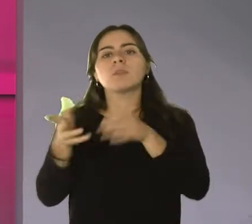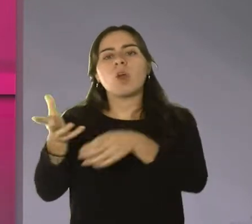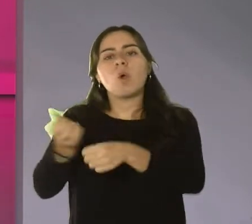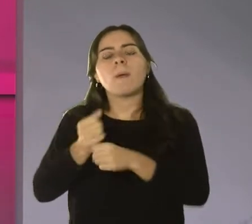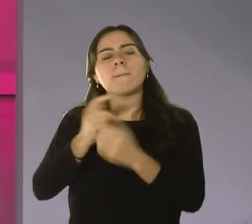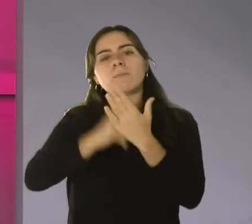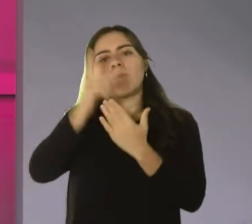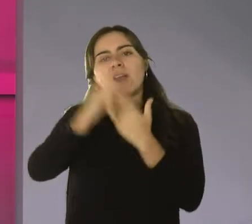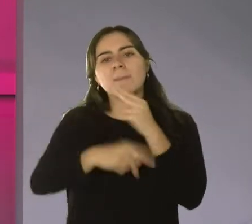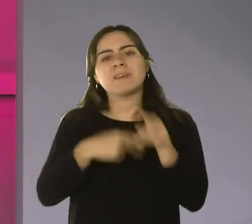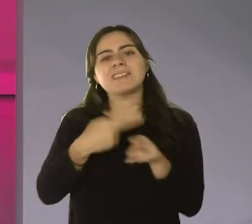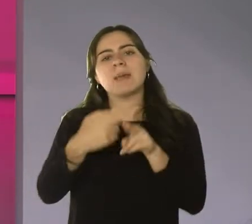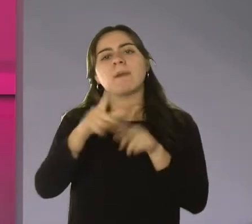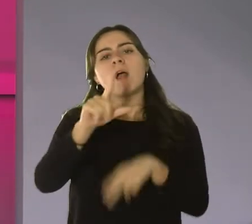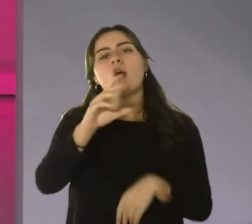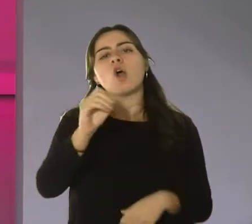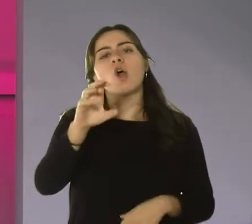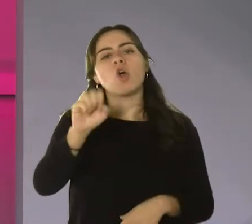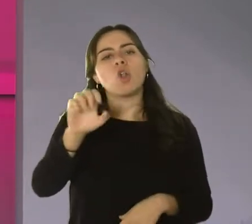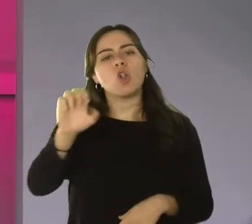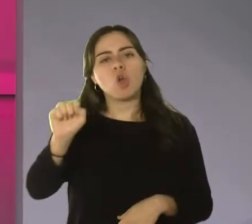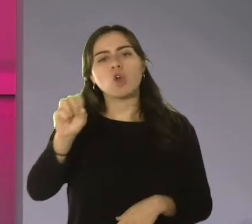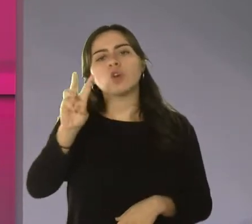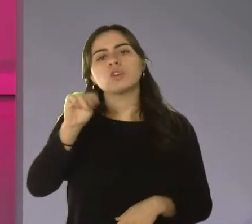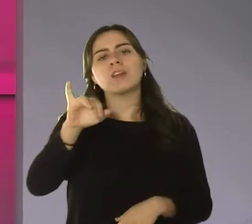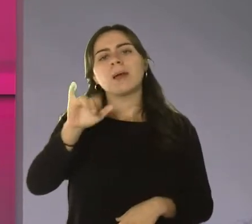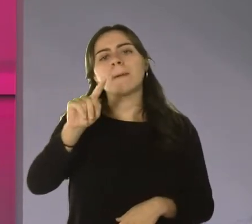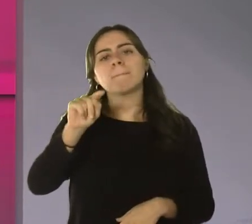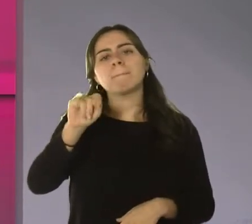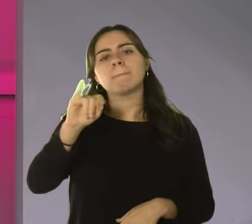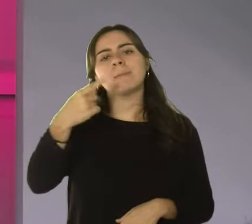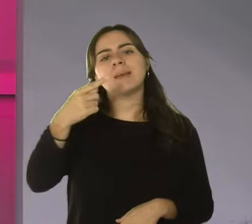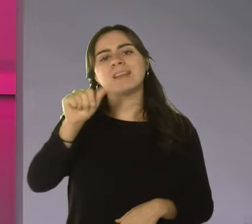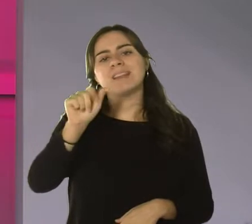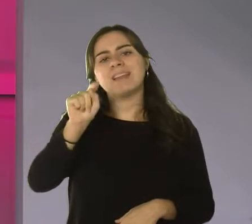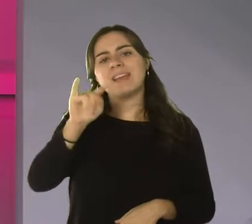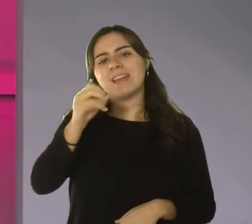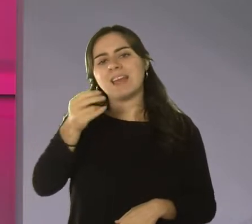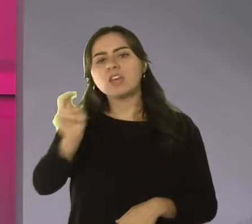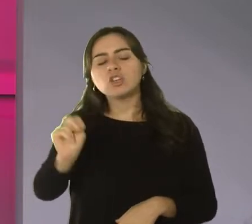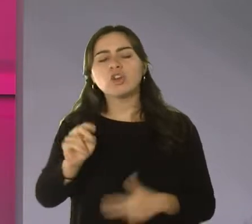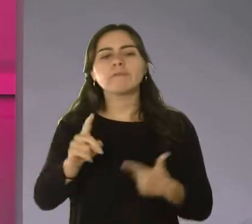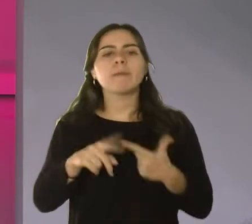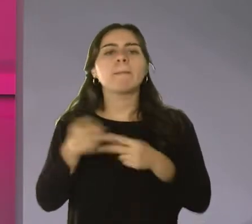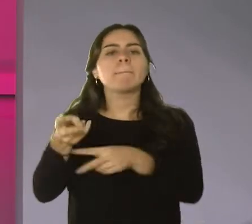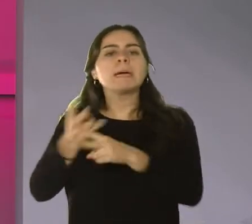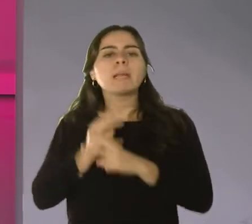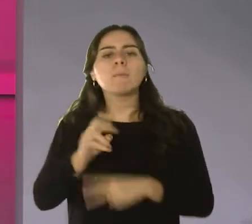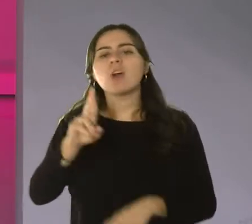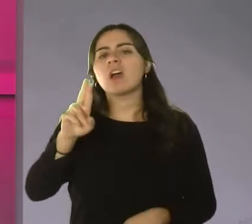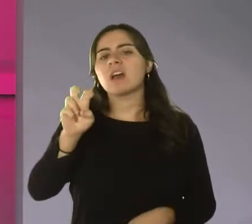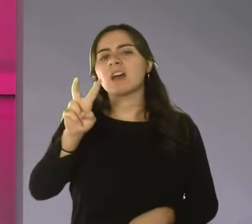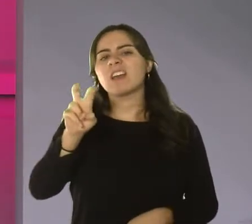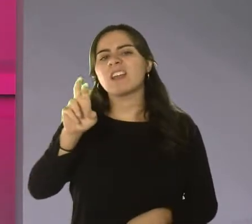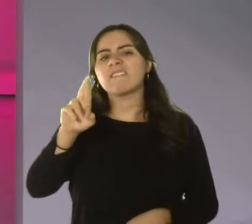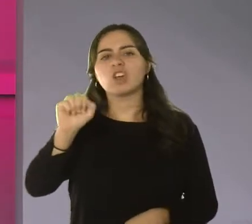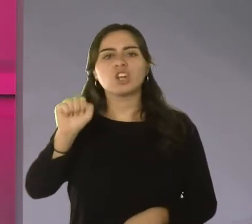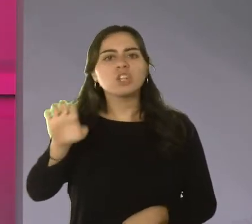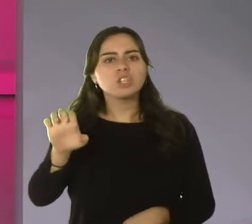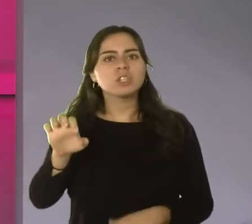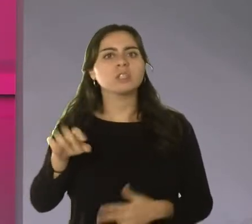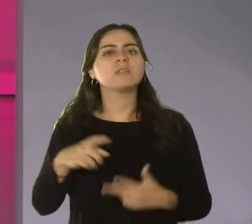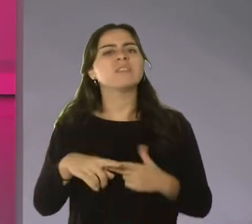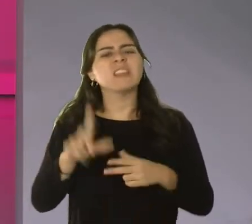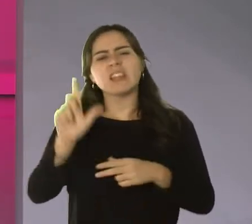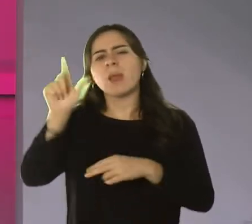Mitigation, algunos vieron también su solución en los reverse, los préstamos reverse. De eso estaremos abundando luego de la